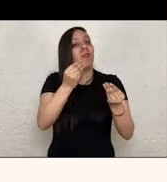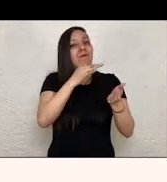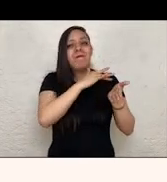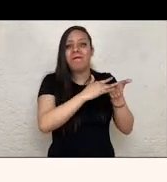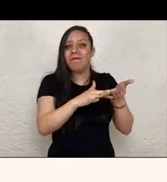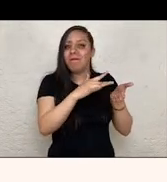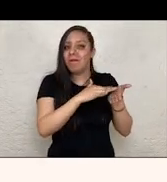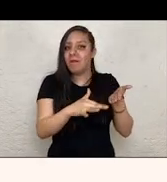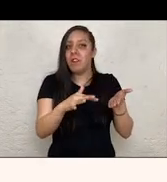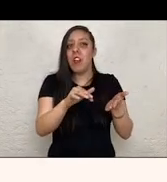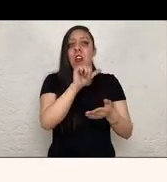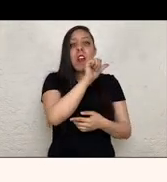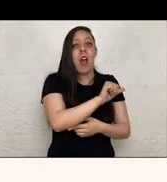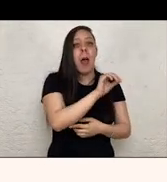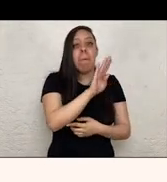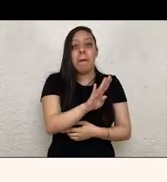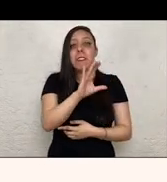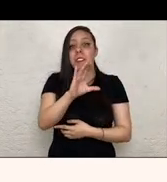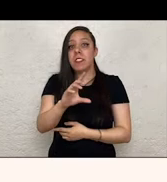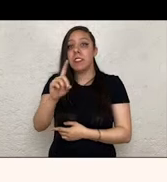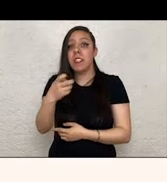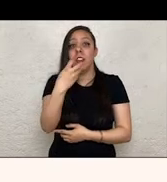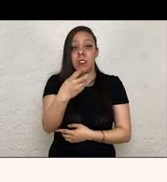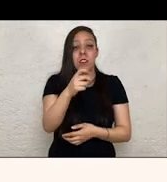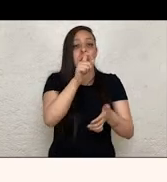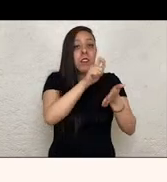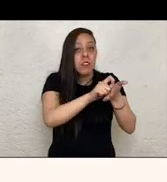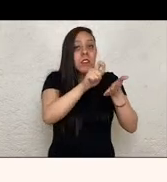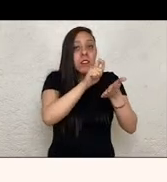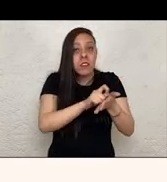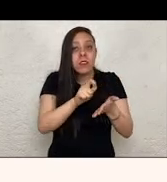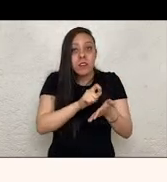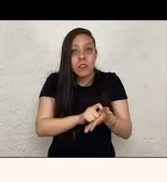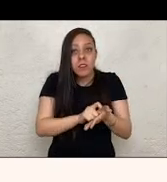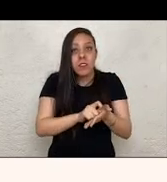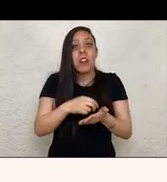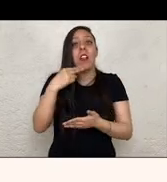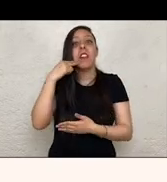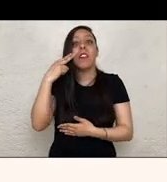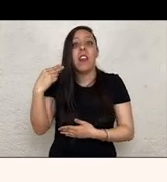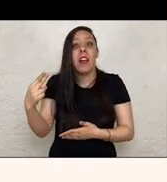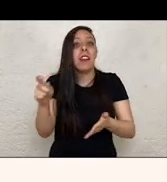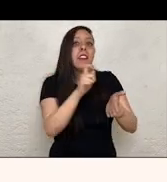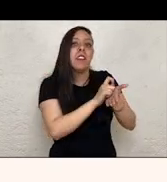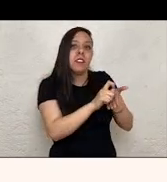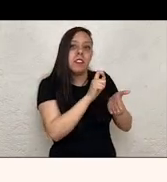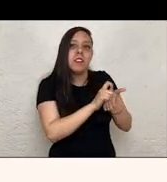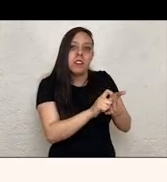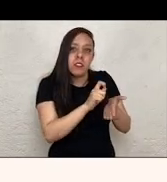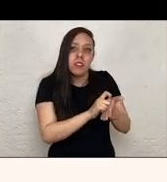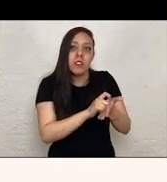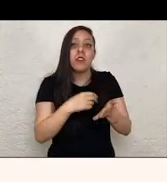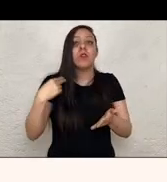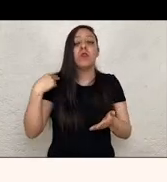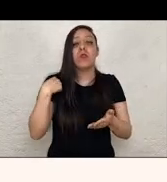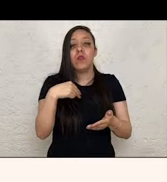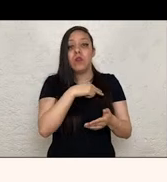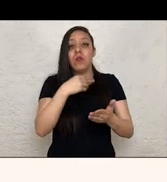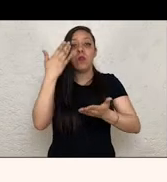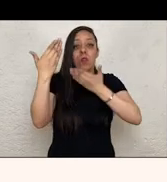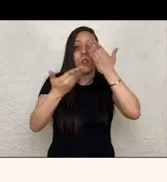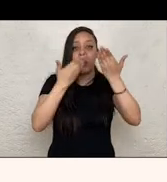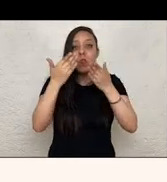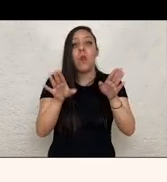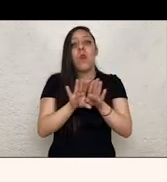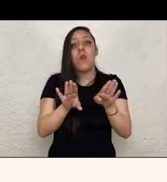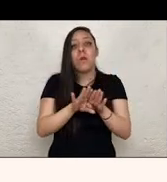muchos textos alfabéticos escritos en náhuatl que se han estudiado por hombres tan grandes como